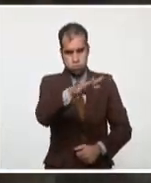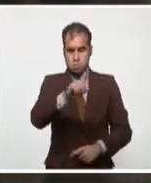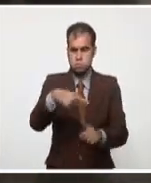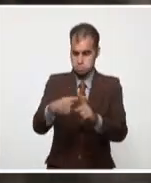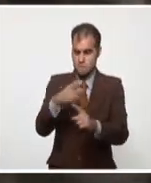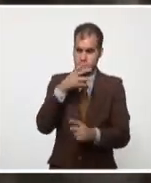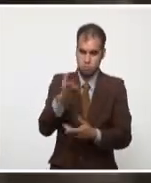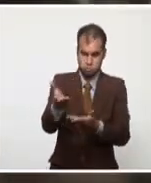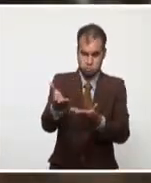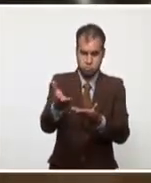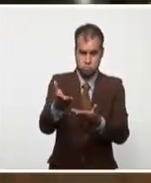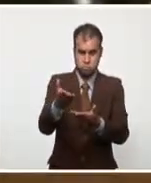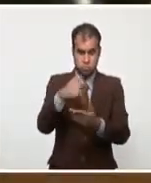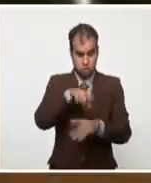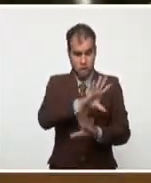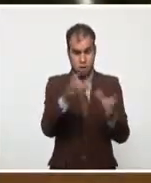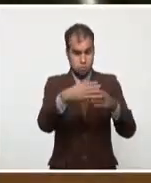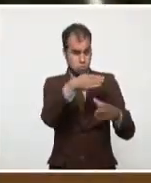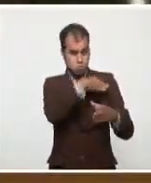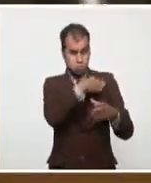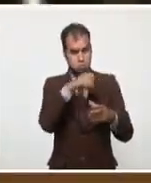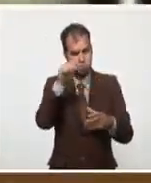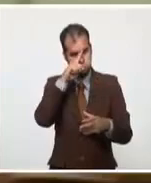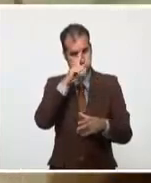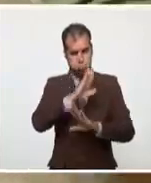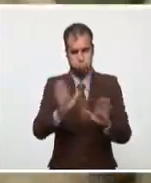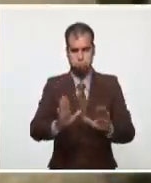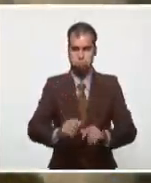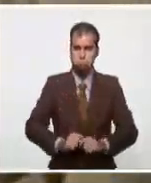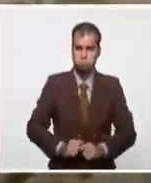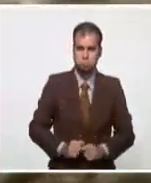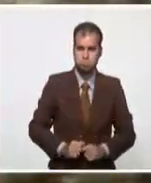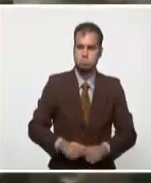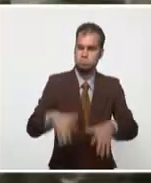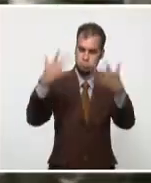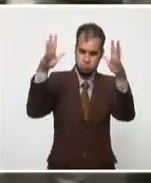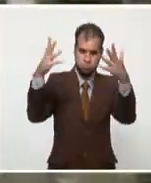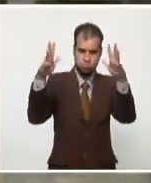la operación Carlota ha concluido.